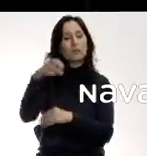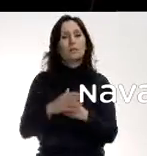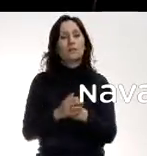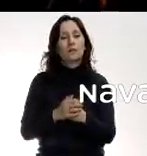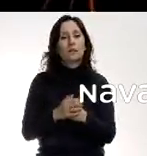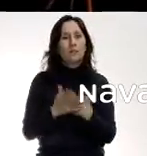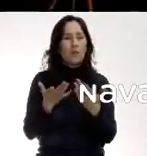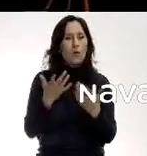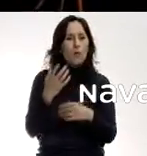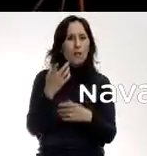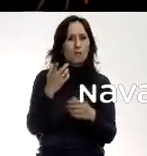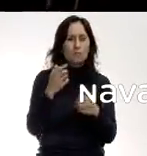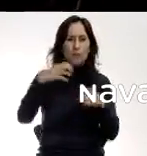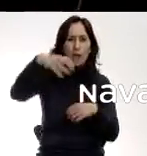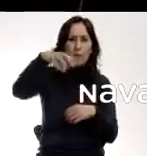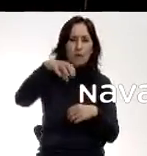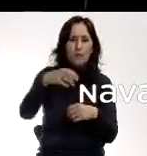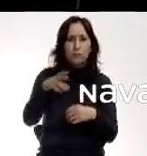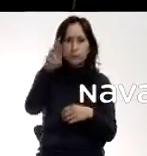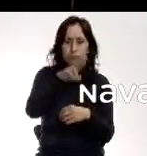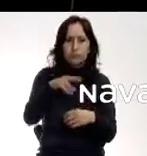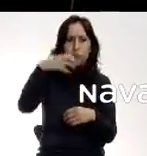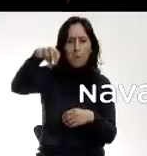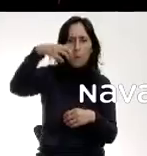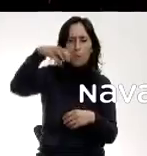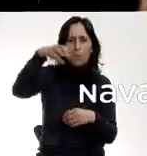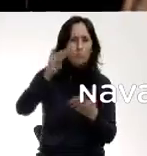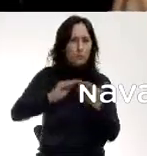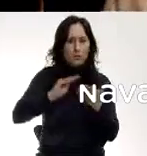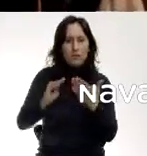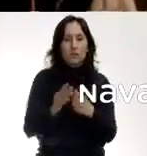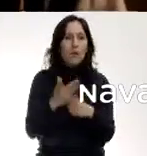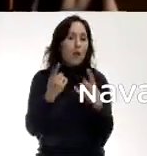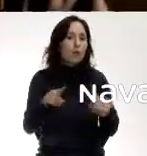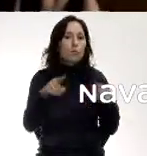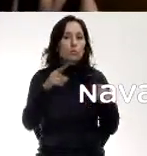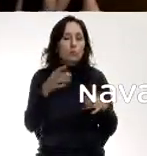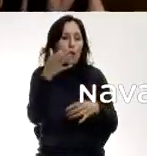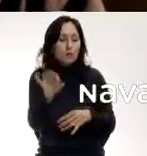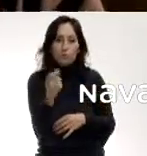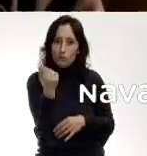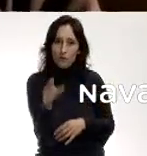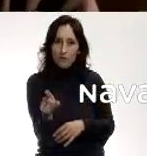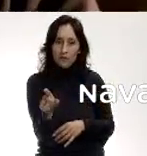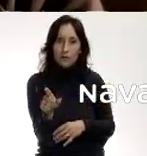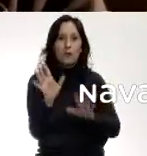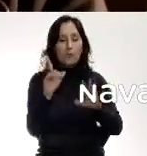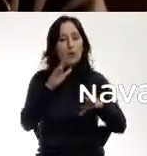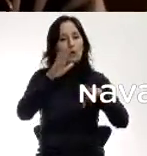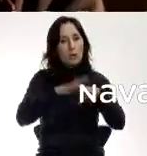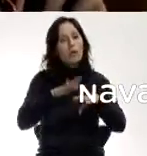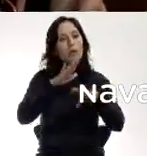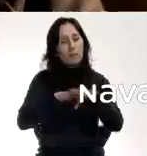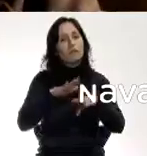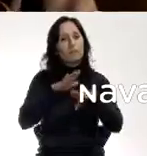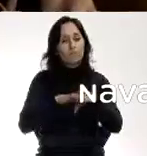se voltean las campanas. Aquí es un ritual, no hace falta ser músico para ser campanero, pero sí que hace falta seguir un